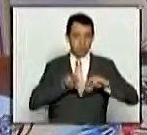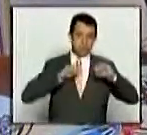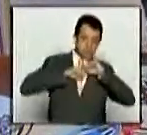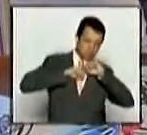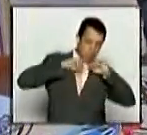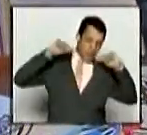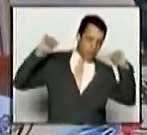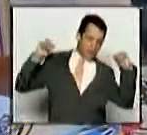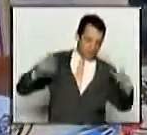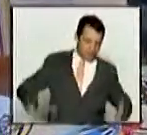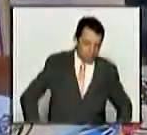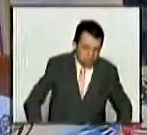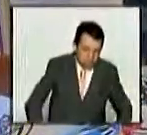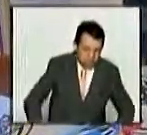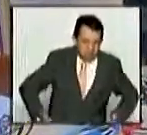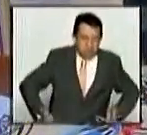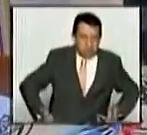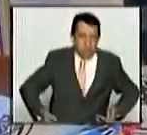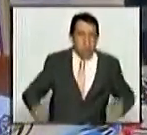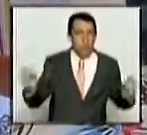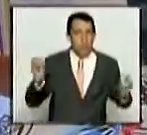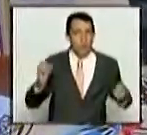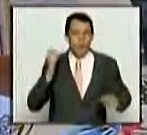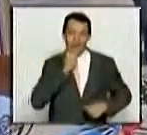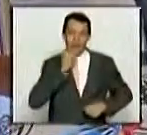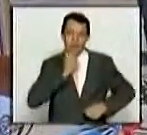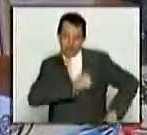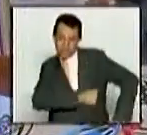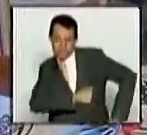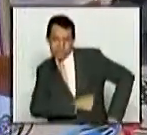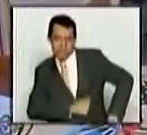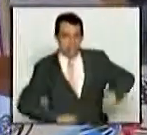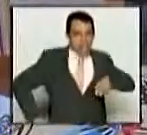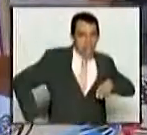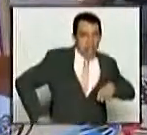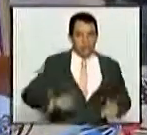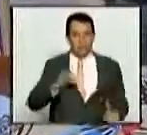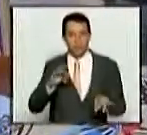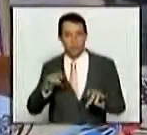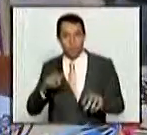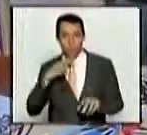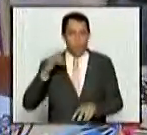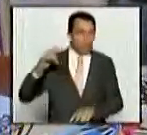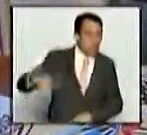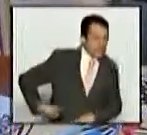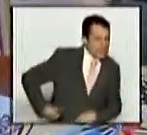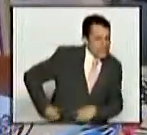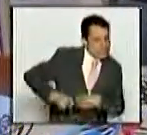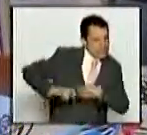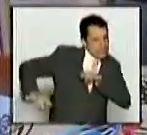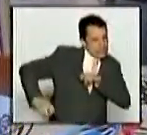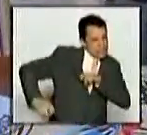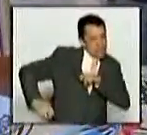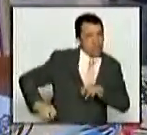una caja y me quedó el dolor, o que me estaban jabonando en el baño y me quedó. Y la persona dice que yo sentí que algo se me